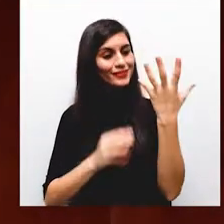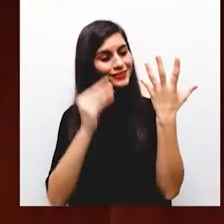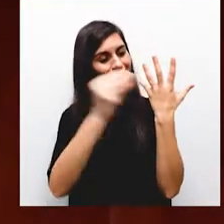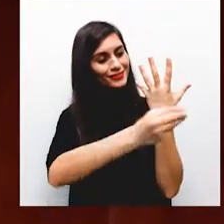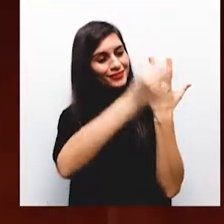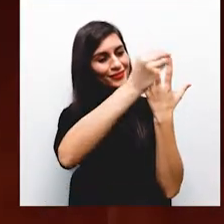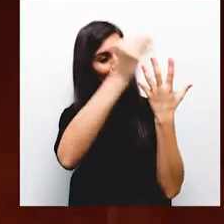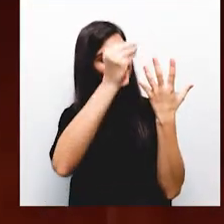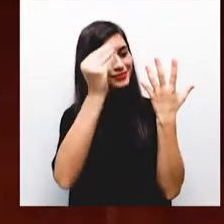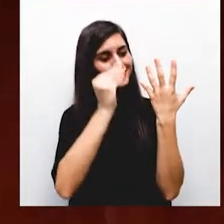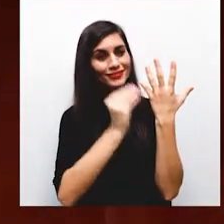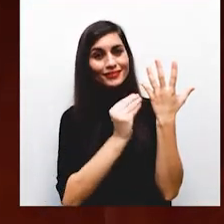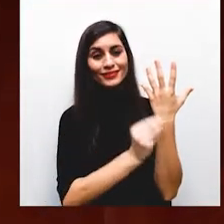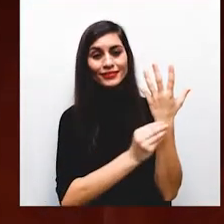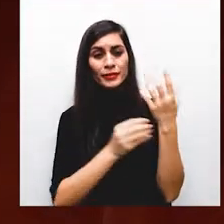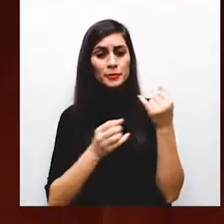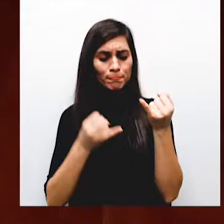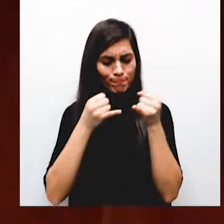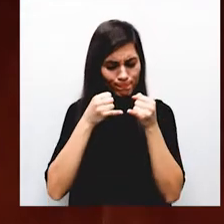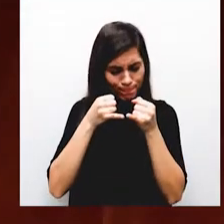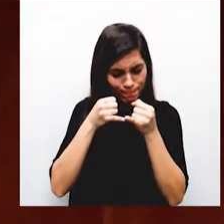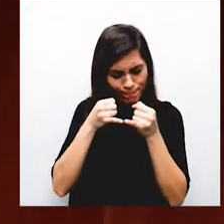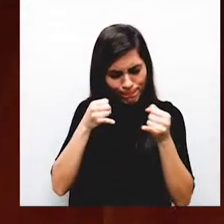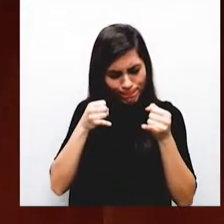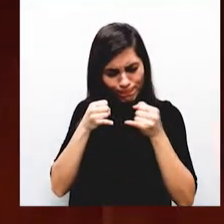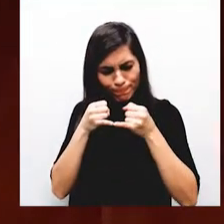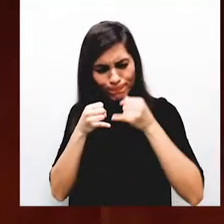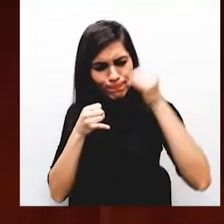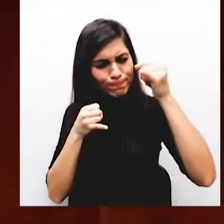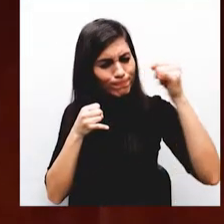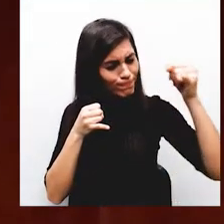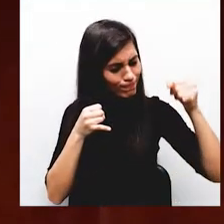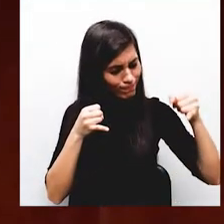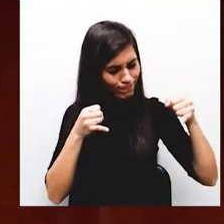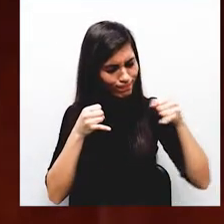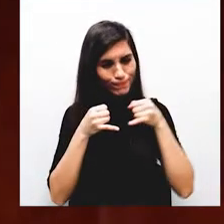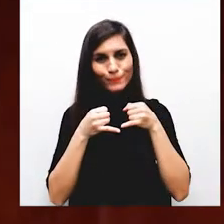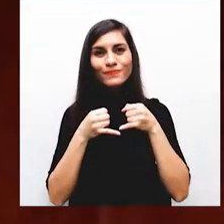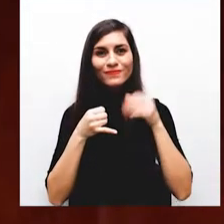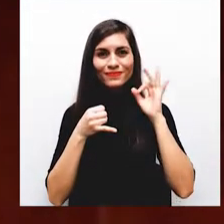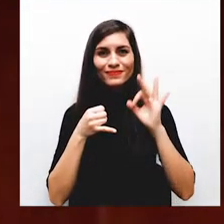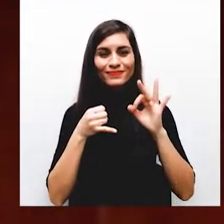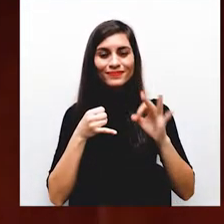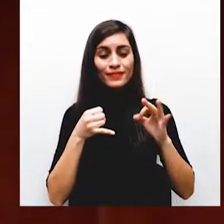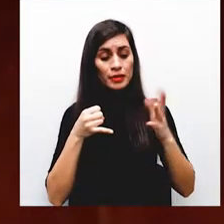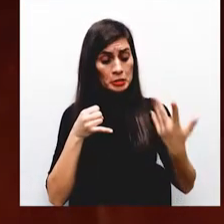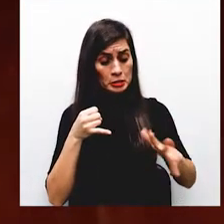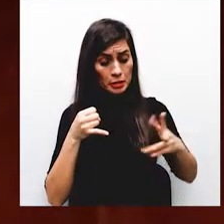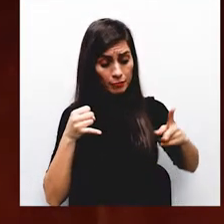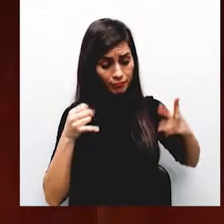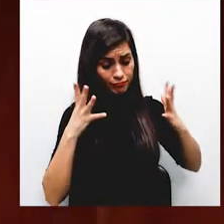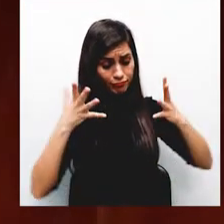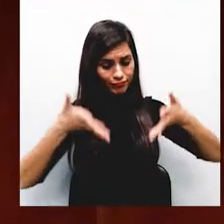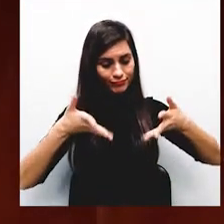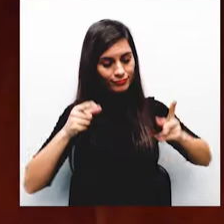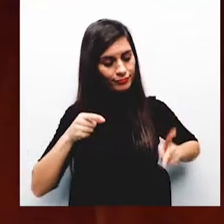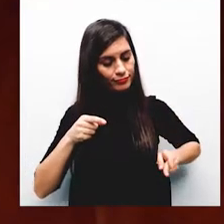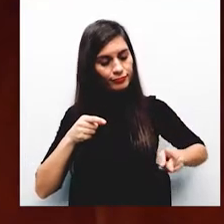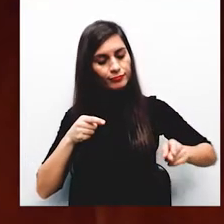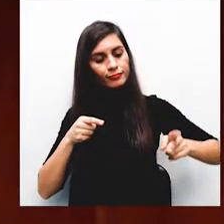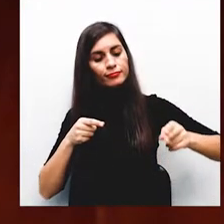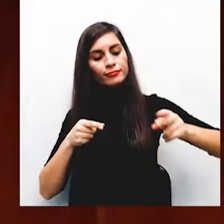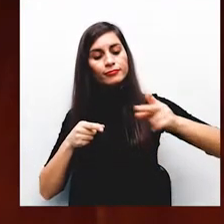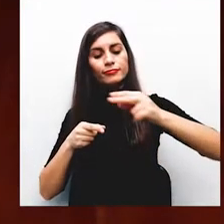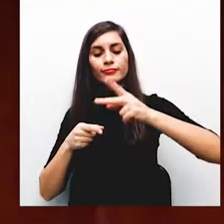nuestra máscara. Entonces, delineamos y esa figura es la que vamos a recortar y ese es